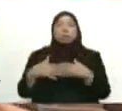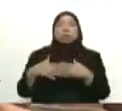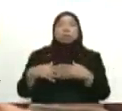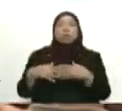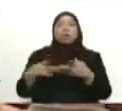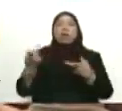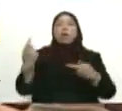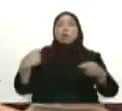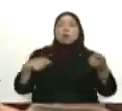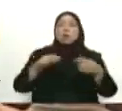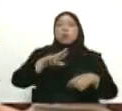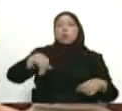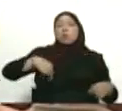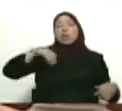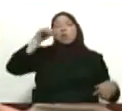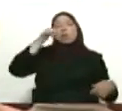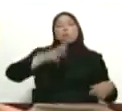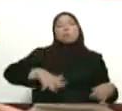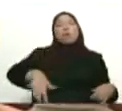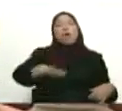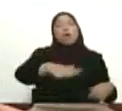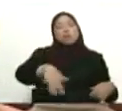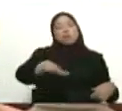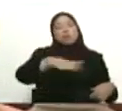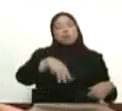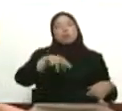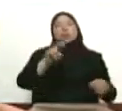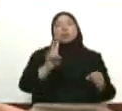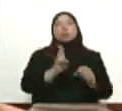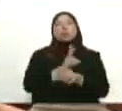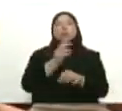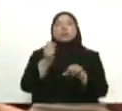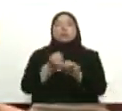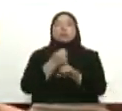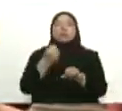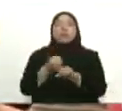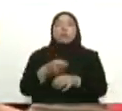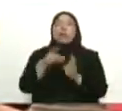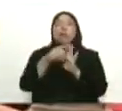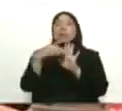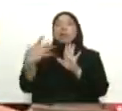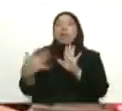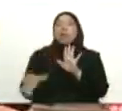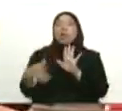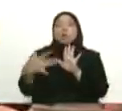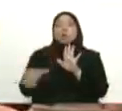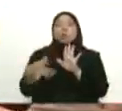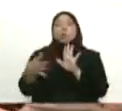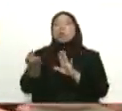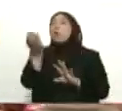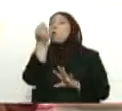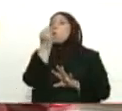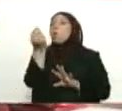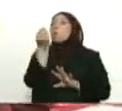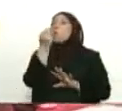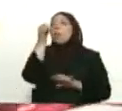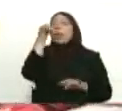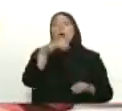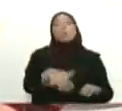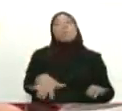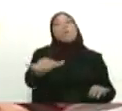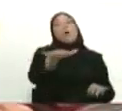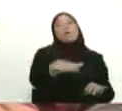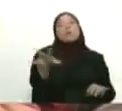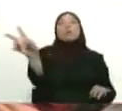comprar las medicinas para nuestro pueblo nos llaman violentos los que le negaron el derecho al a la alimentación al pueblo de